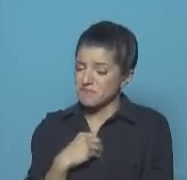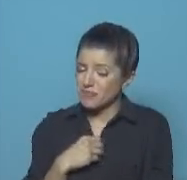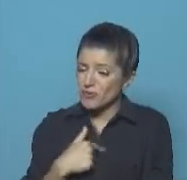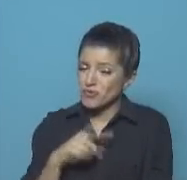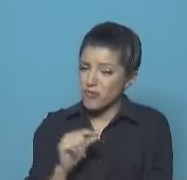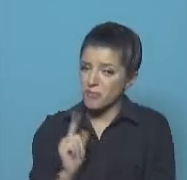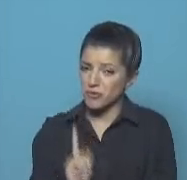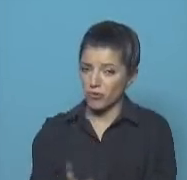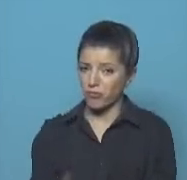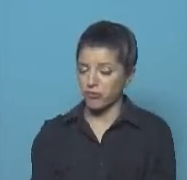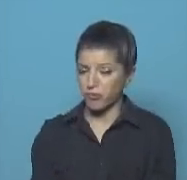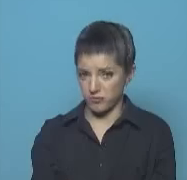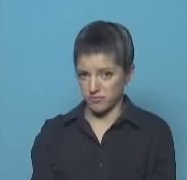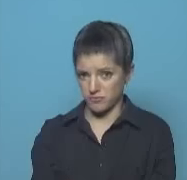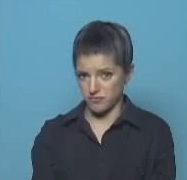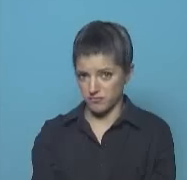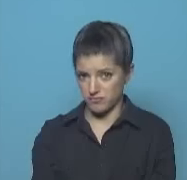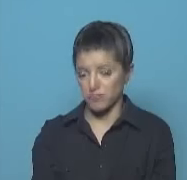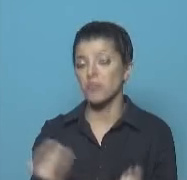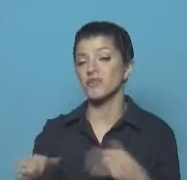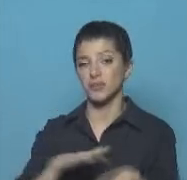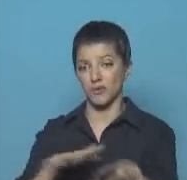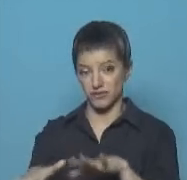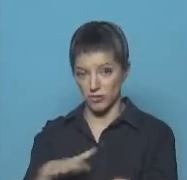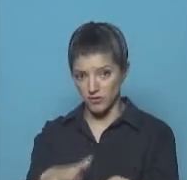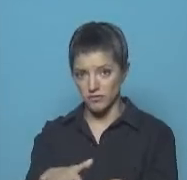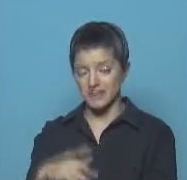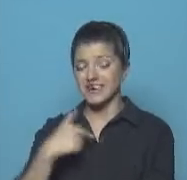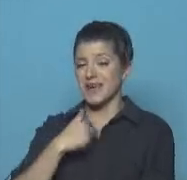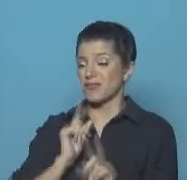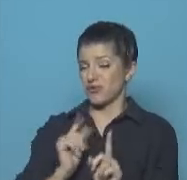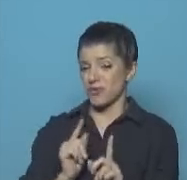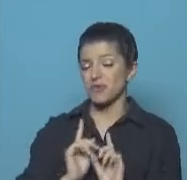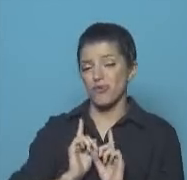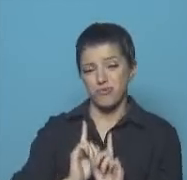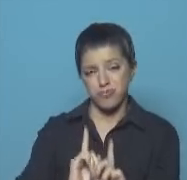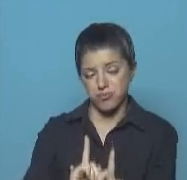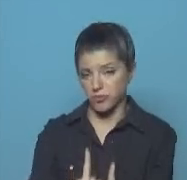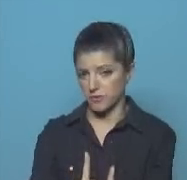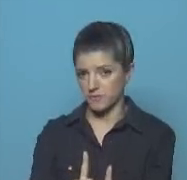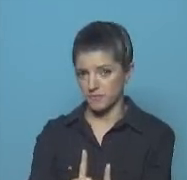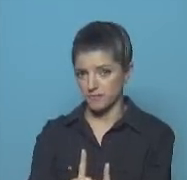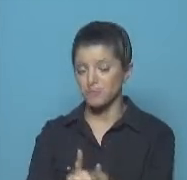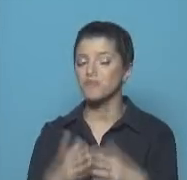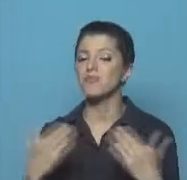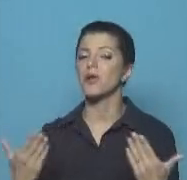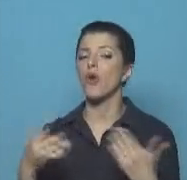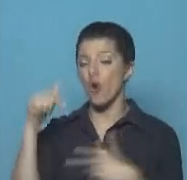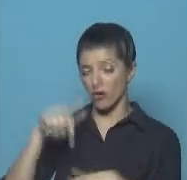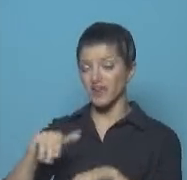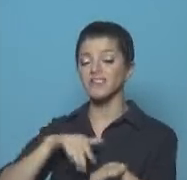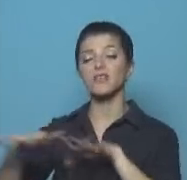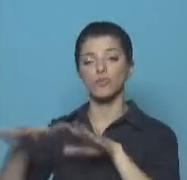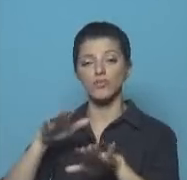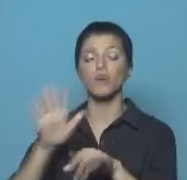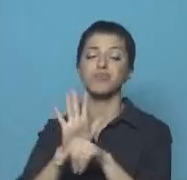seguir sintiendo siempre por lo que pasó. El dolor no desaparece, pero lo que pasó hoy nos da un poco